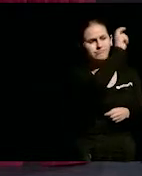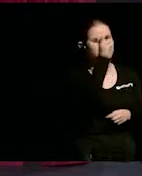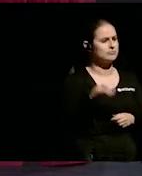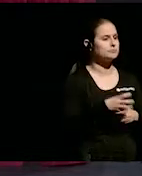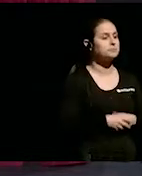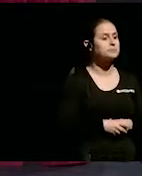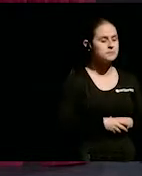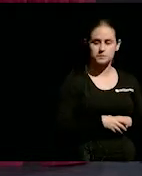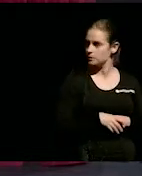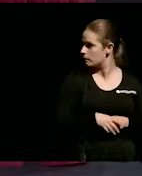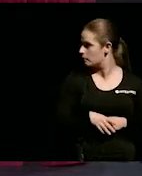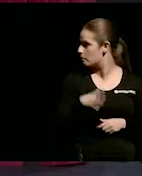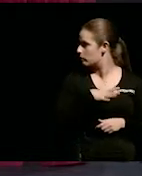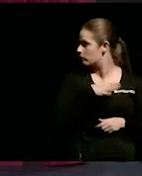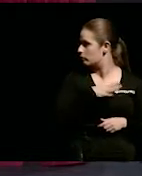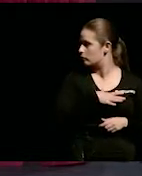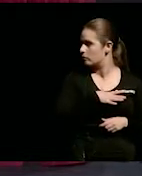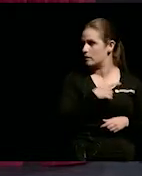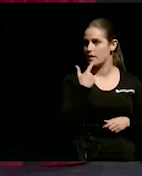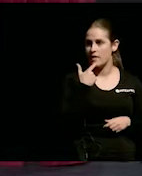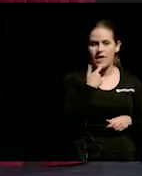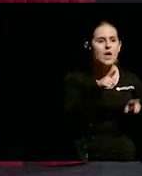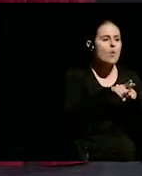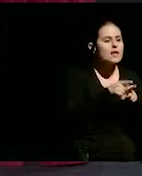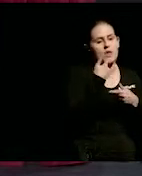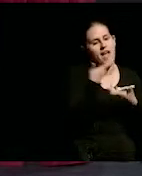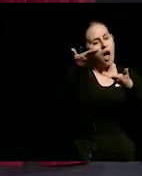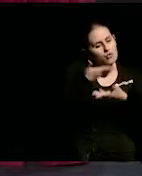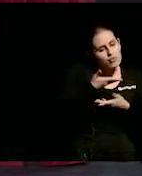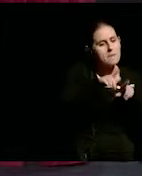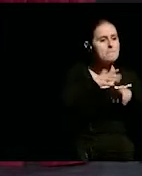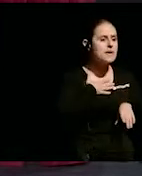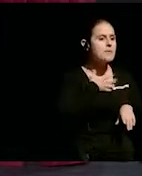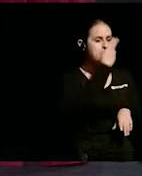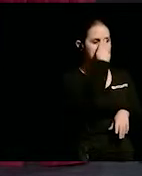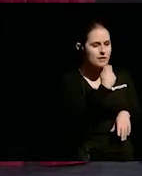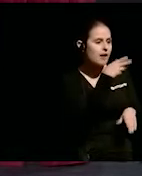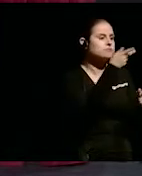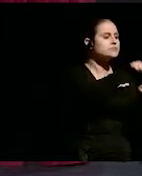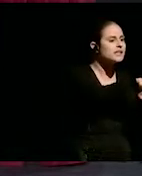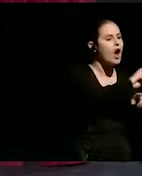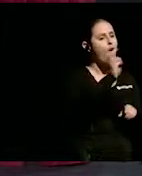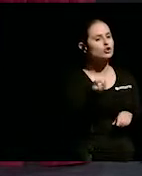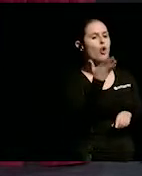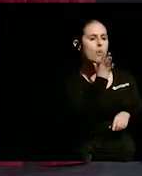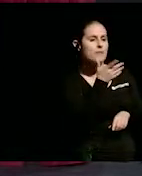Me colocas la pierna aquí, ahora apoyas tus